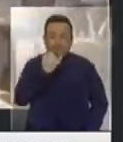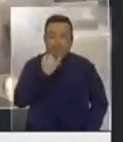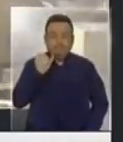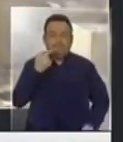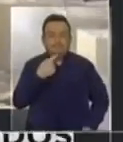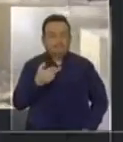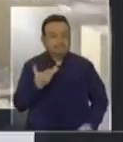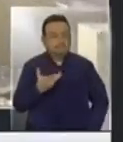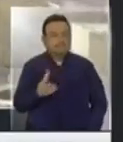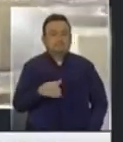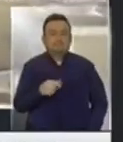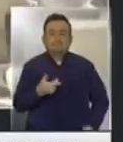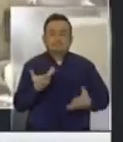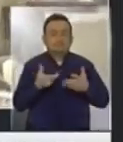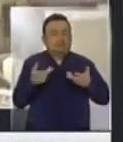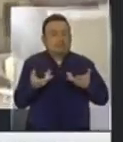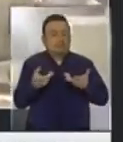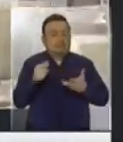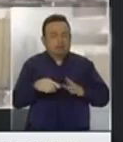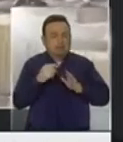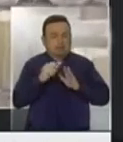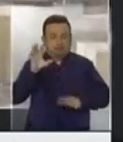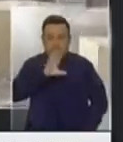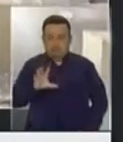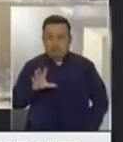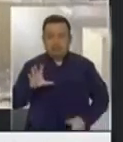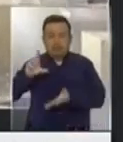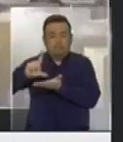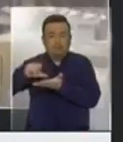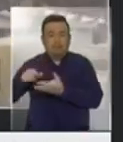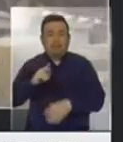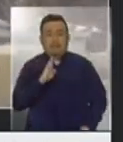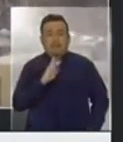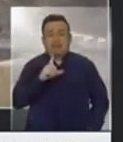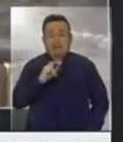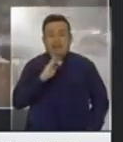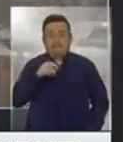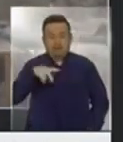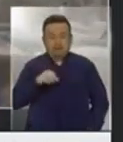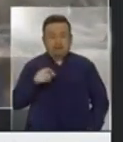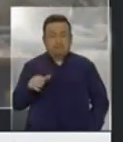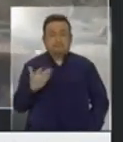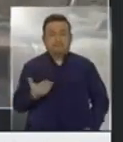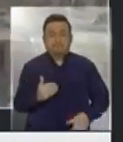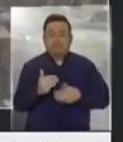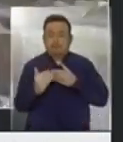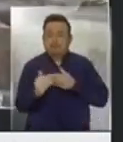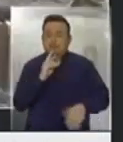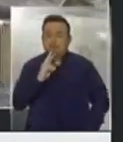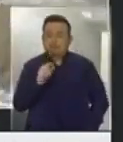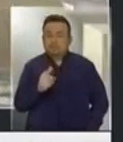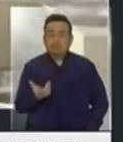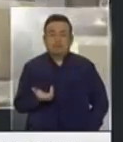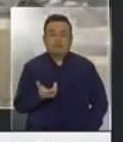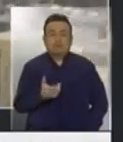que usted se haga una idea, hagamos un poco de mapa. El Líbano tiene como frontera sur Israel, frontera